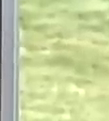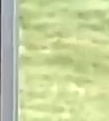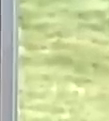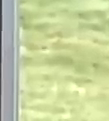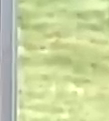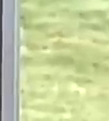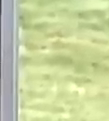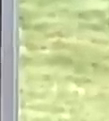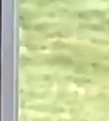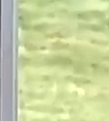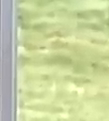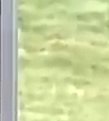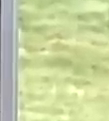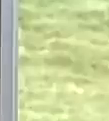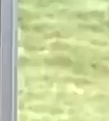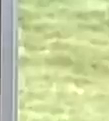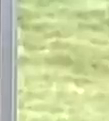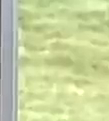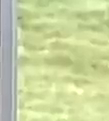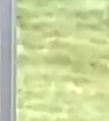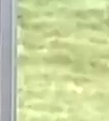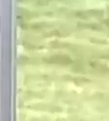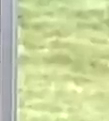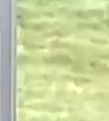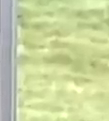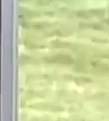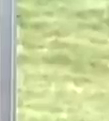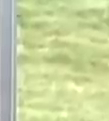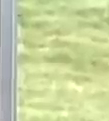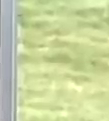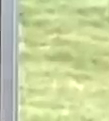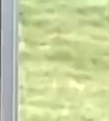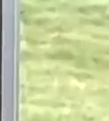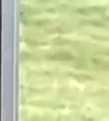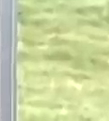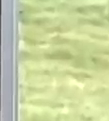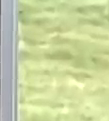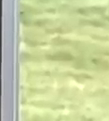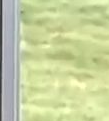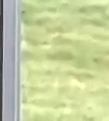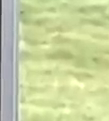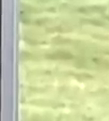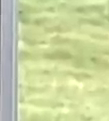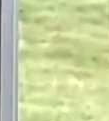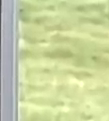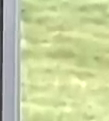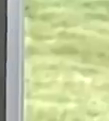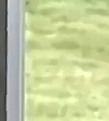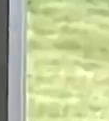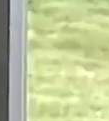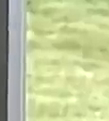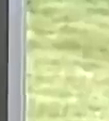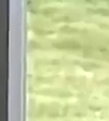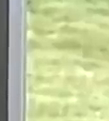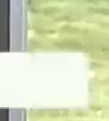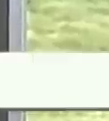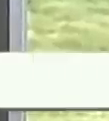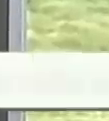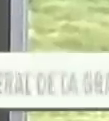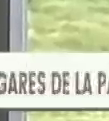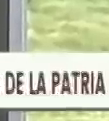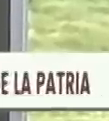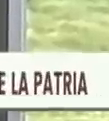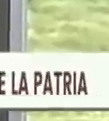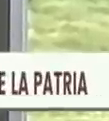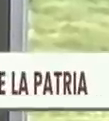Chávez y Bolívar, las mujeres de la patria feminista van sembrando